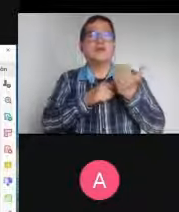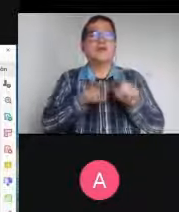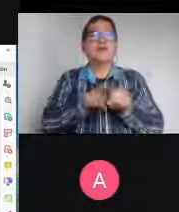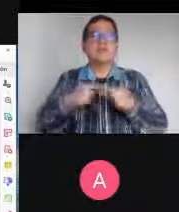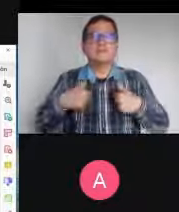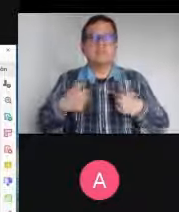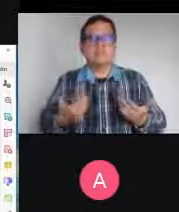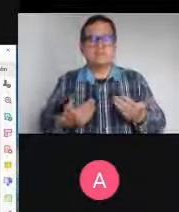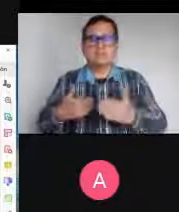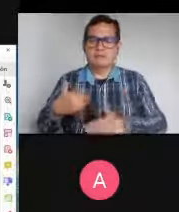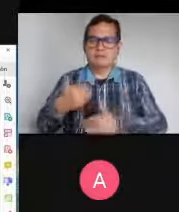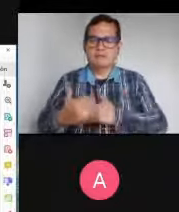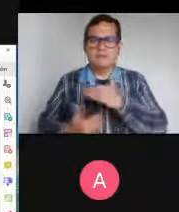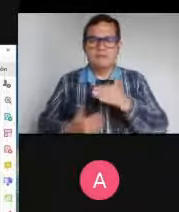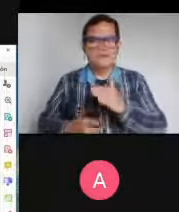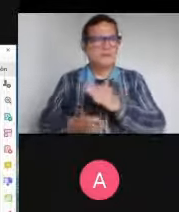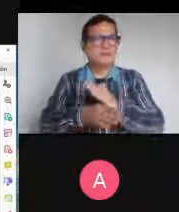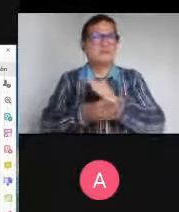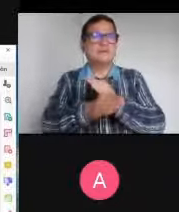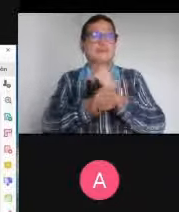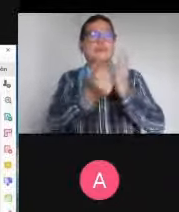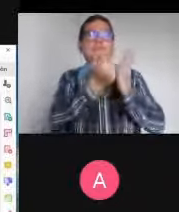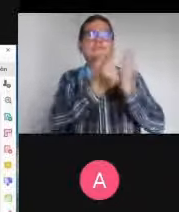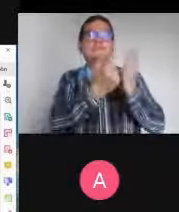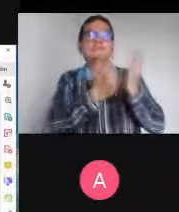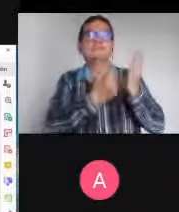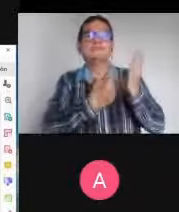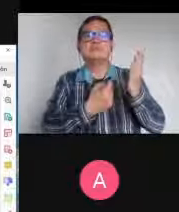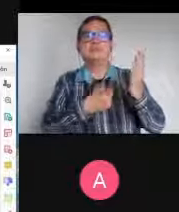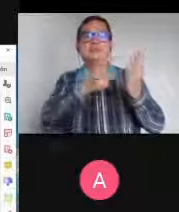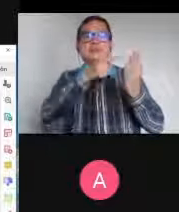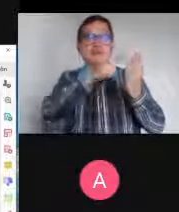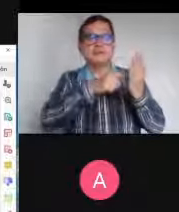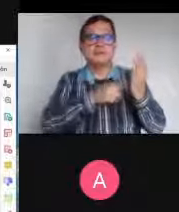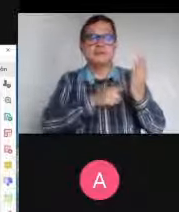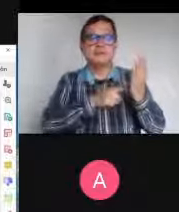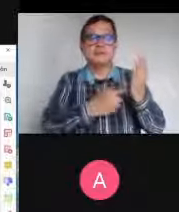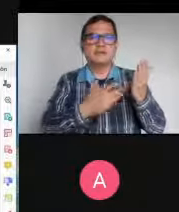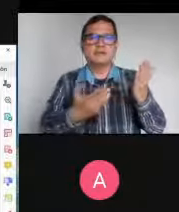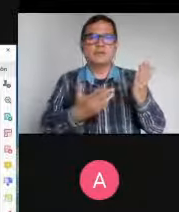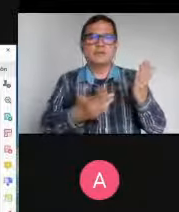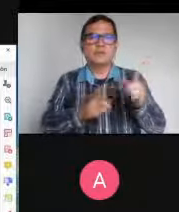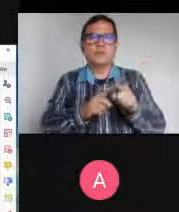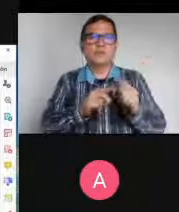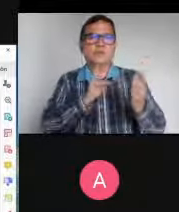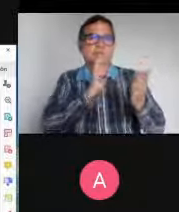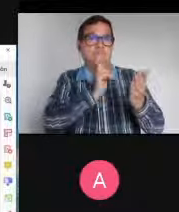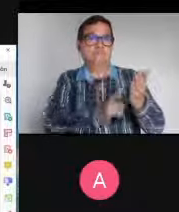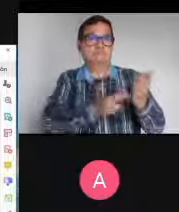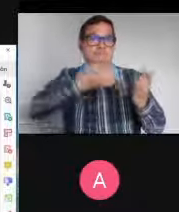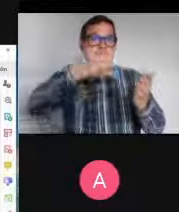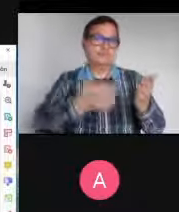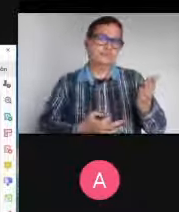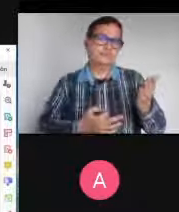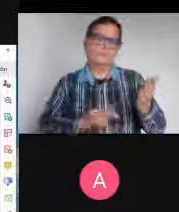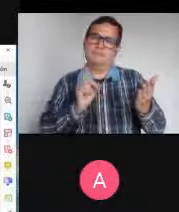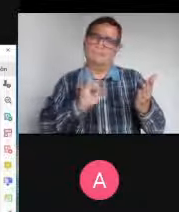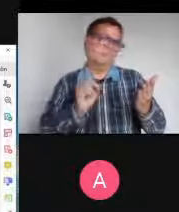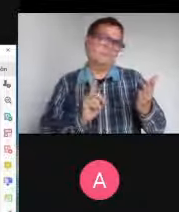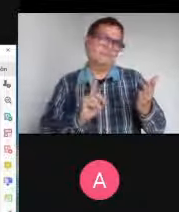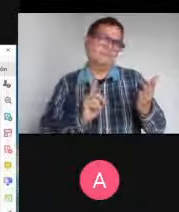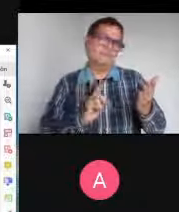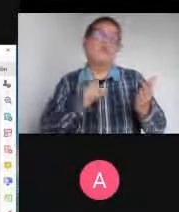avance. Estas preguntas pues como tal no se van a contestar. La idea es que eso es como su